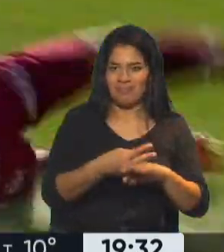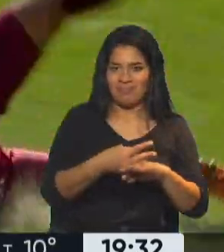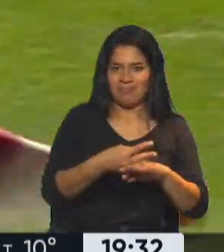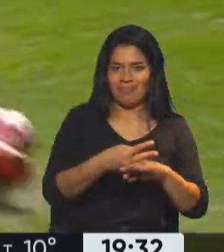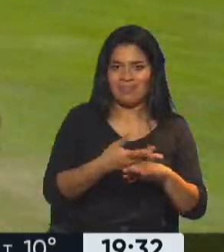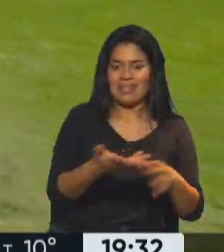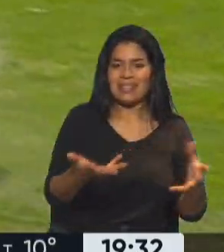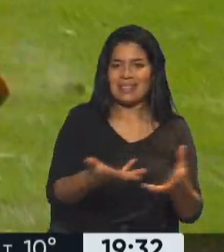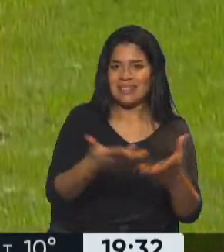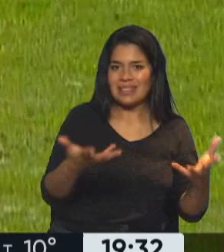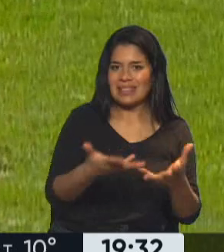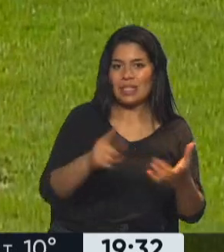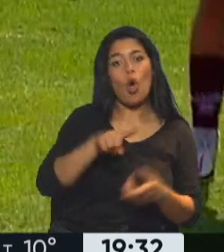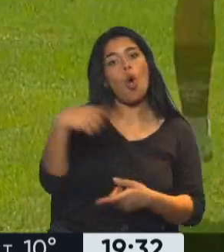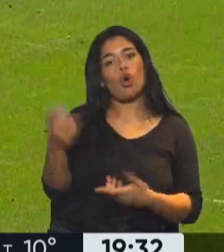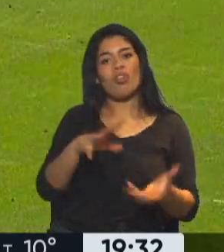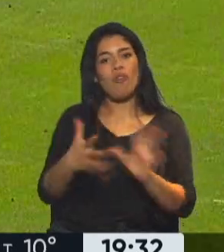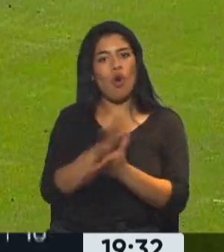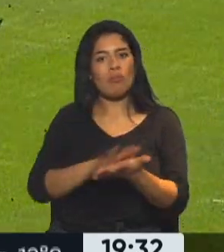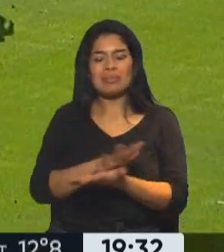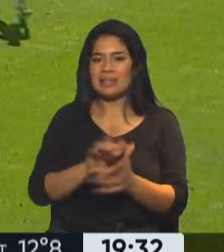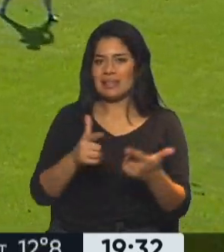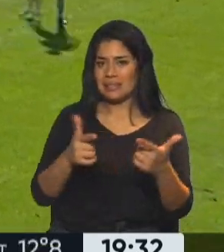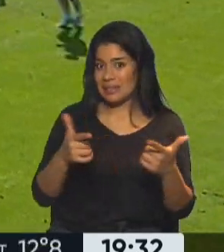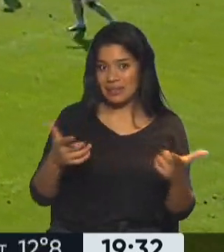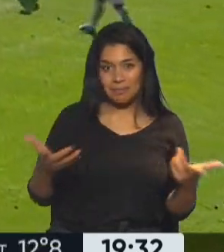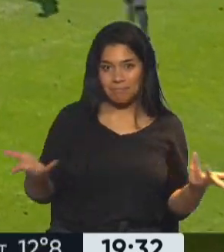No tenía otra alternativa Maximiliano González.